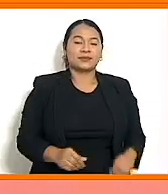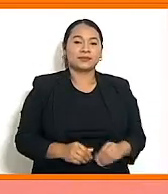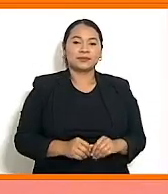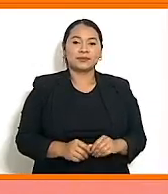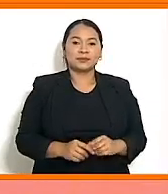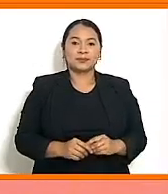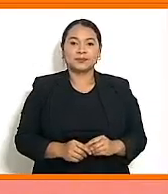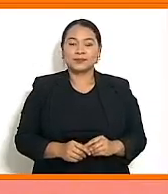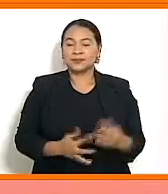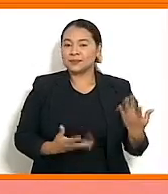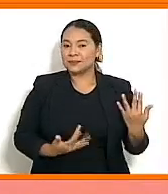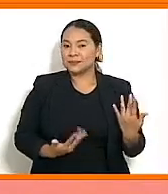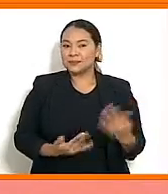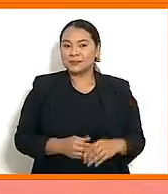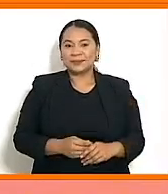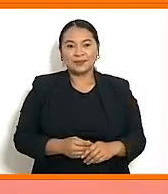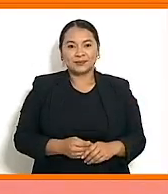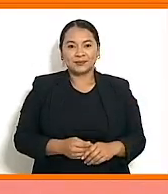es...